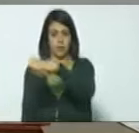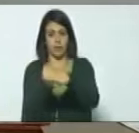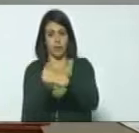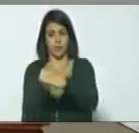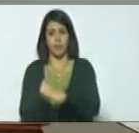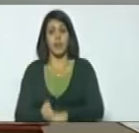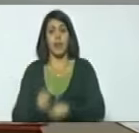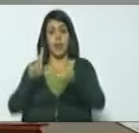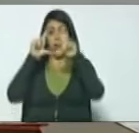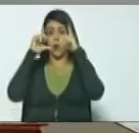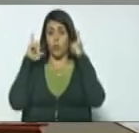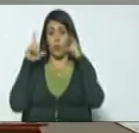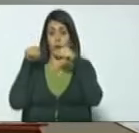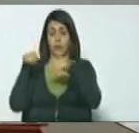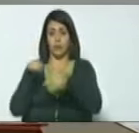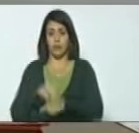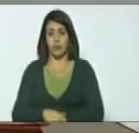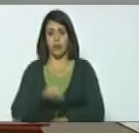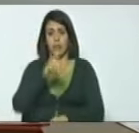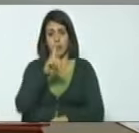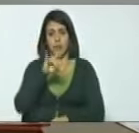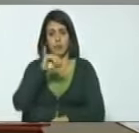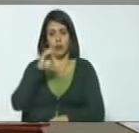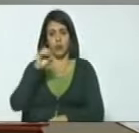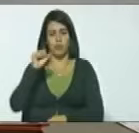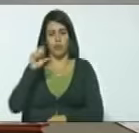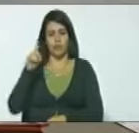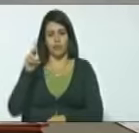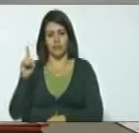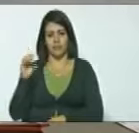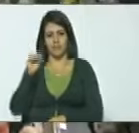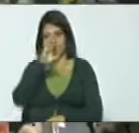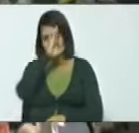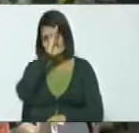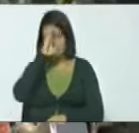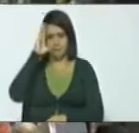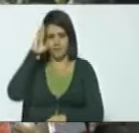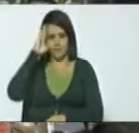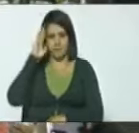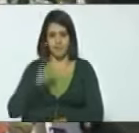designado de los Tiburones de La Guaira, Diosdado Cabello Rondón.